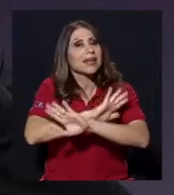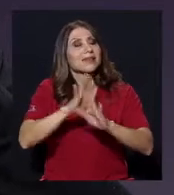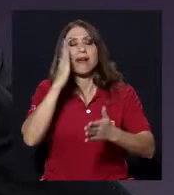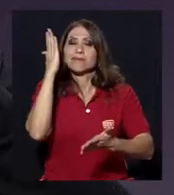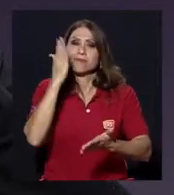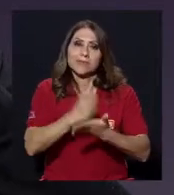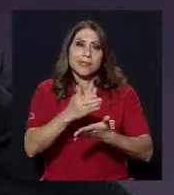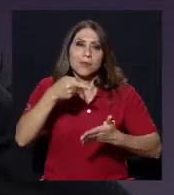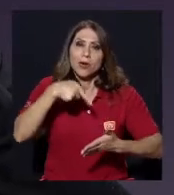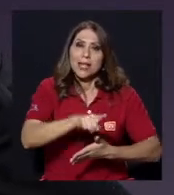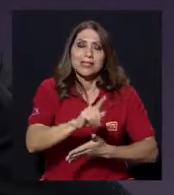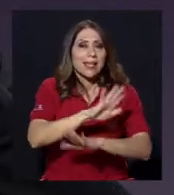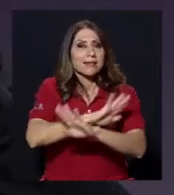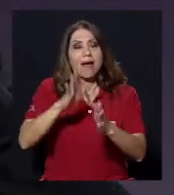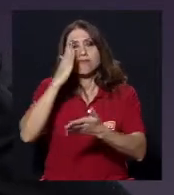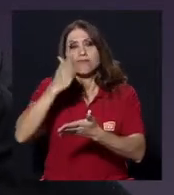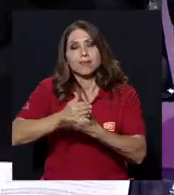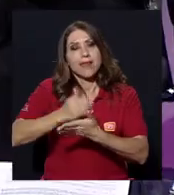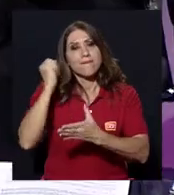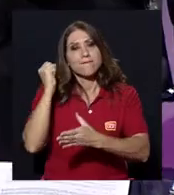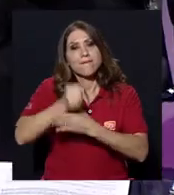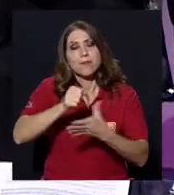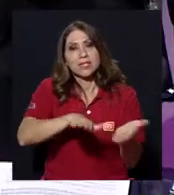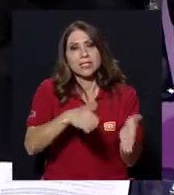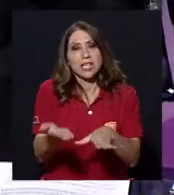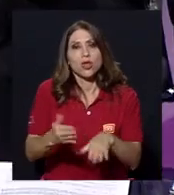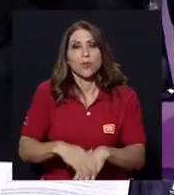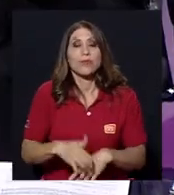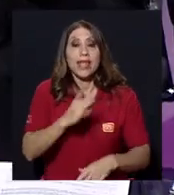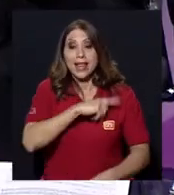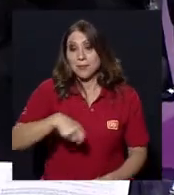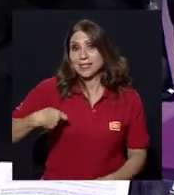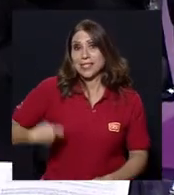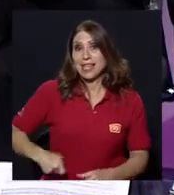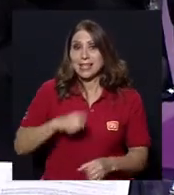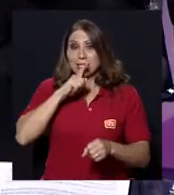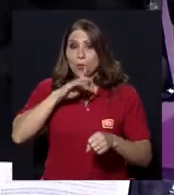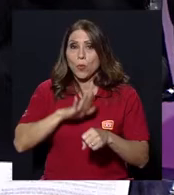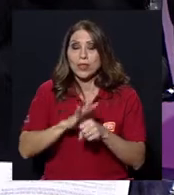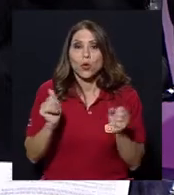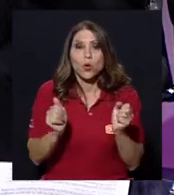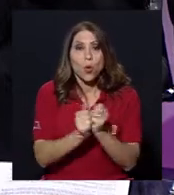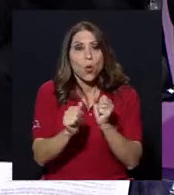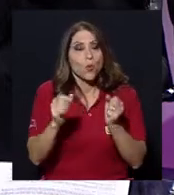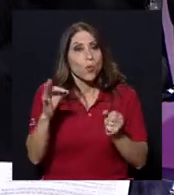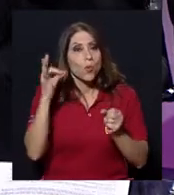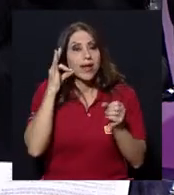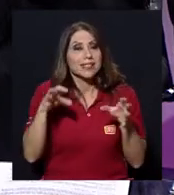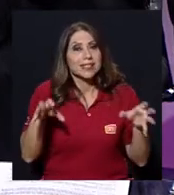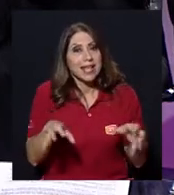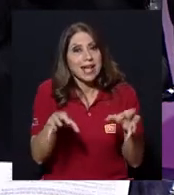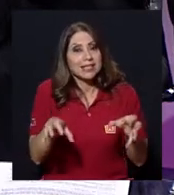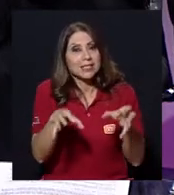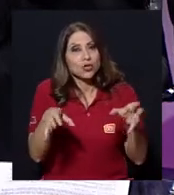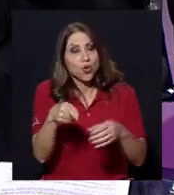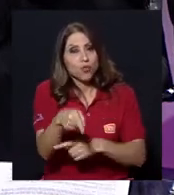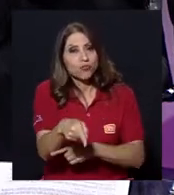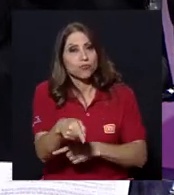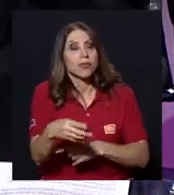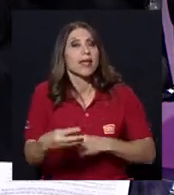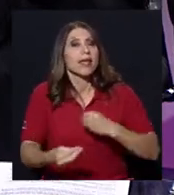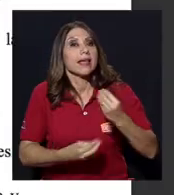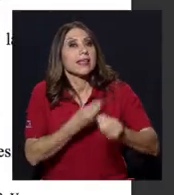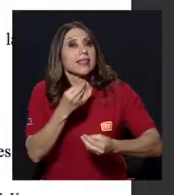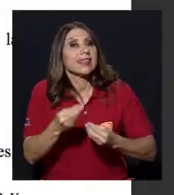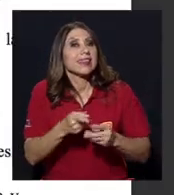la violencia y erradicar el femicidio. El presidente se comprometió con Mujeres en Acción en este caso, en este